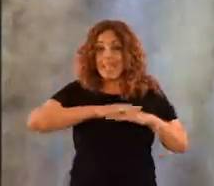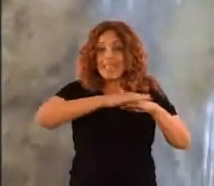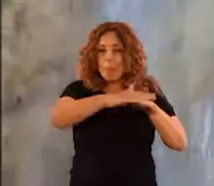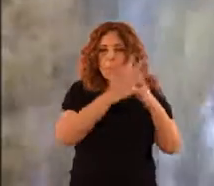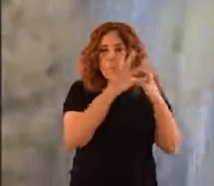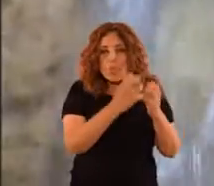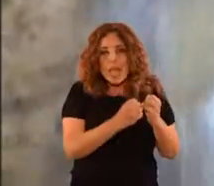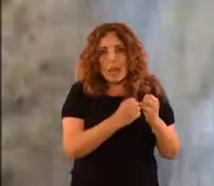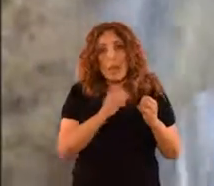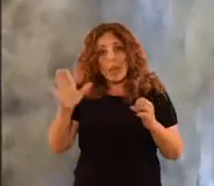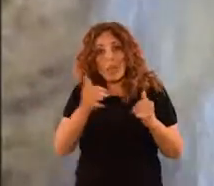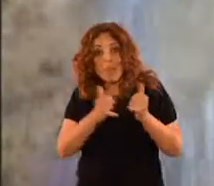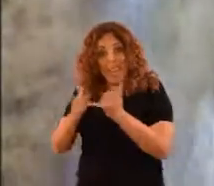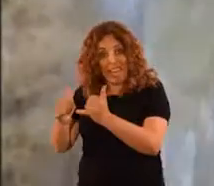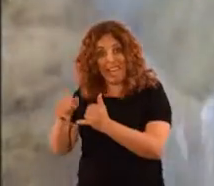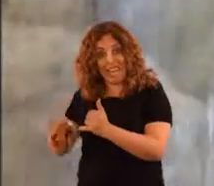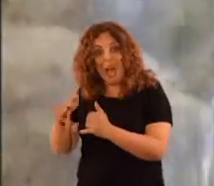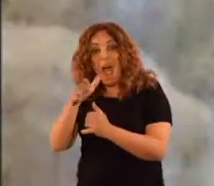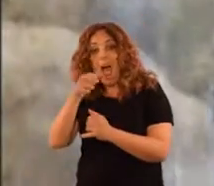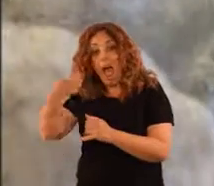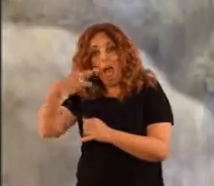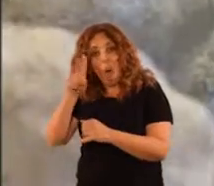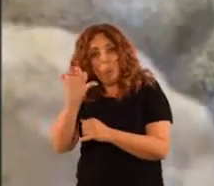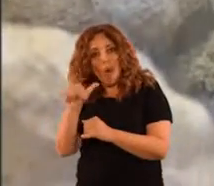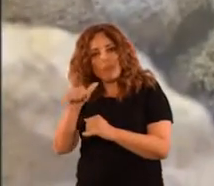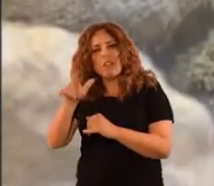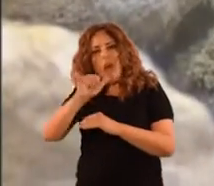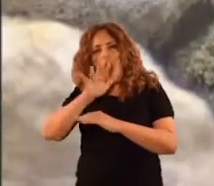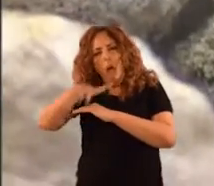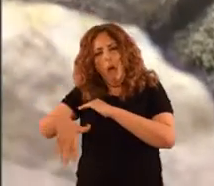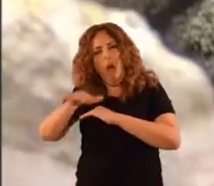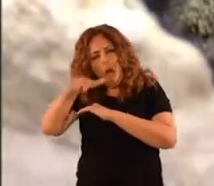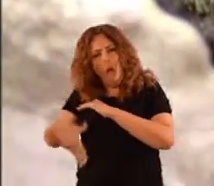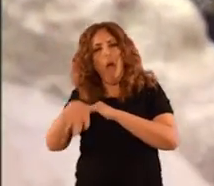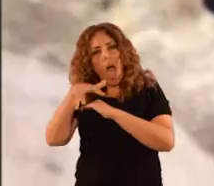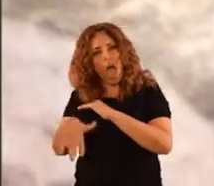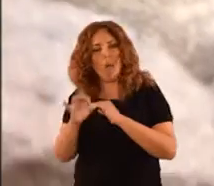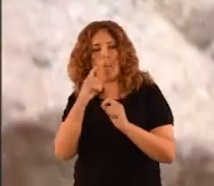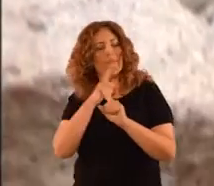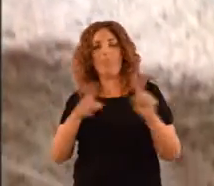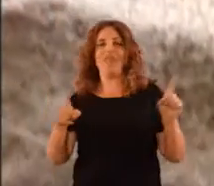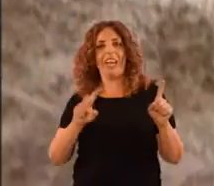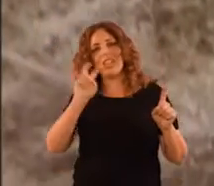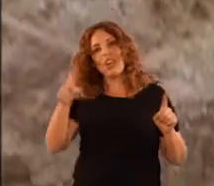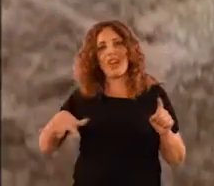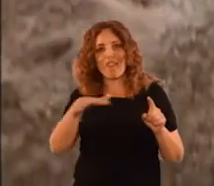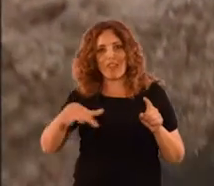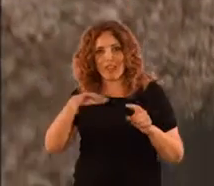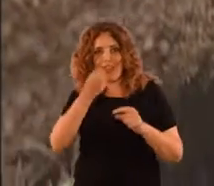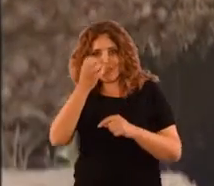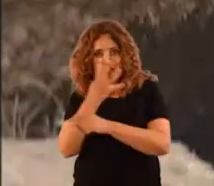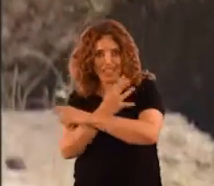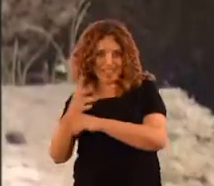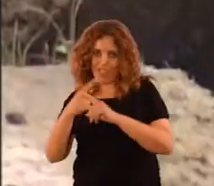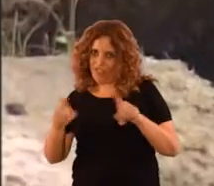Junto a la árida estepa en el cañón del río Aguas, la presencia constante de agua rompe la dureza y monotonía del paisaje